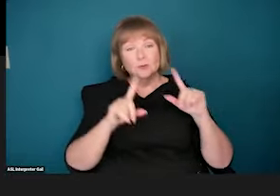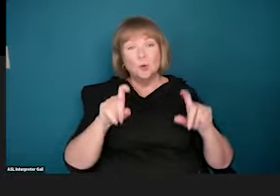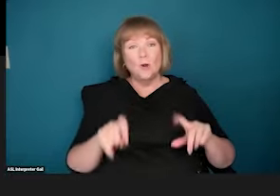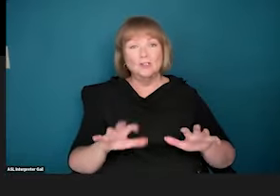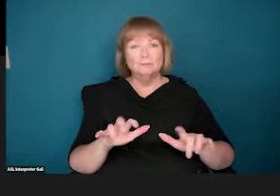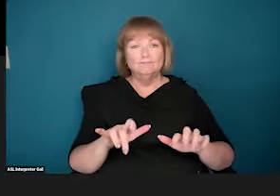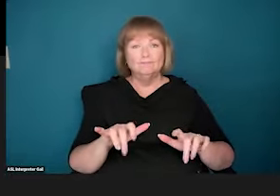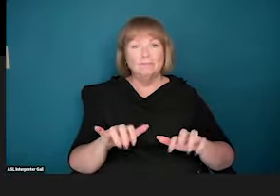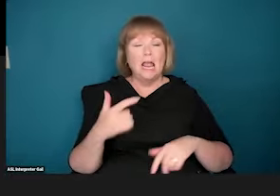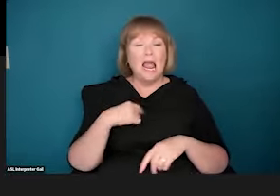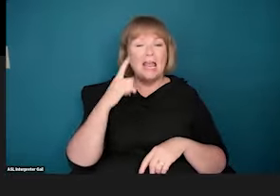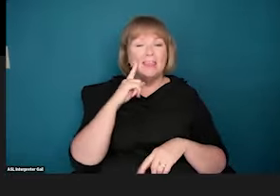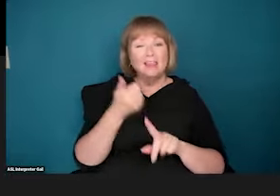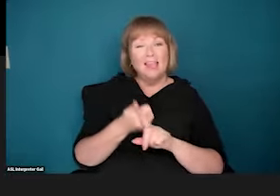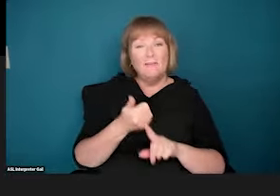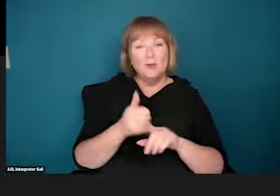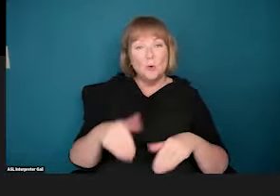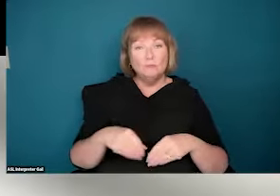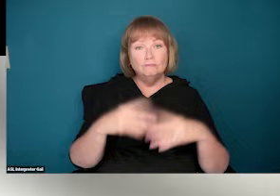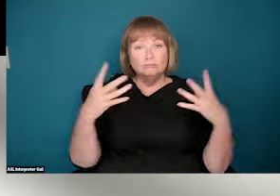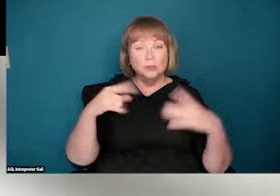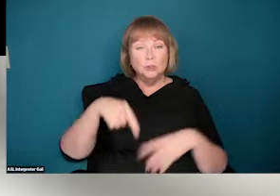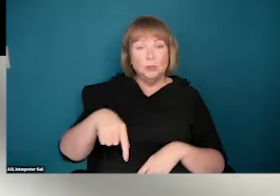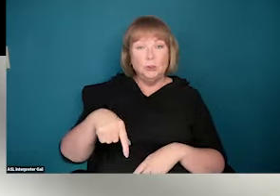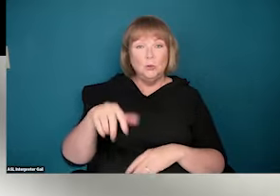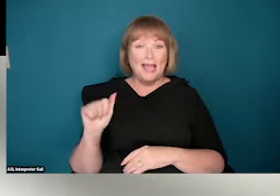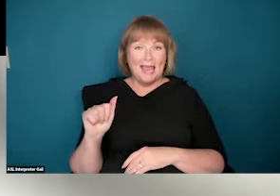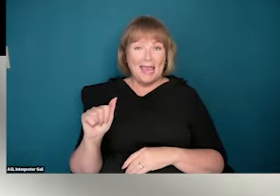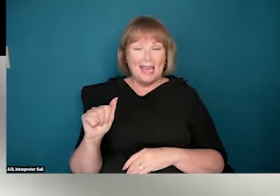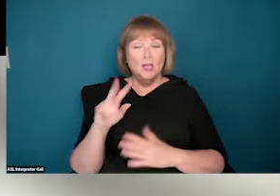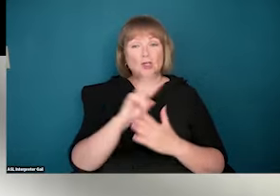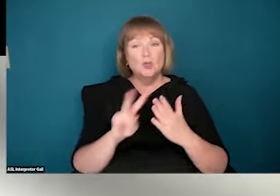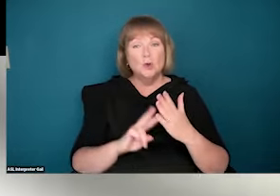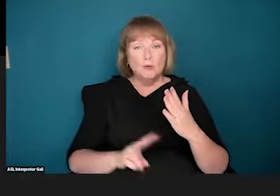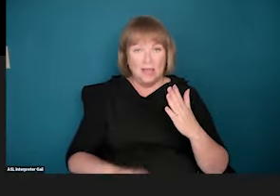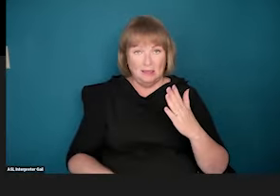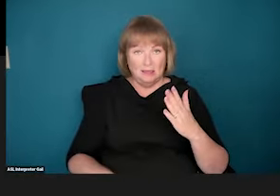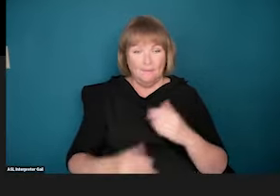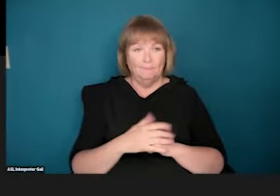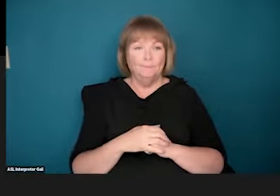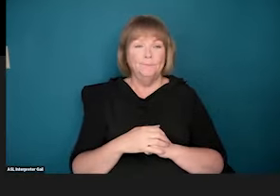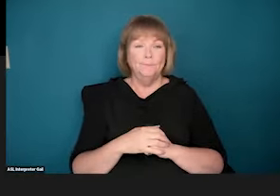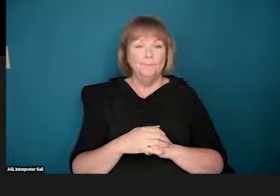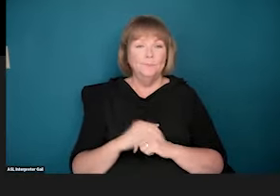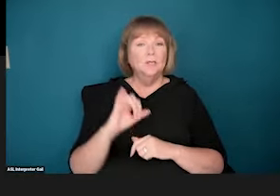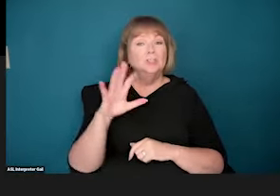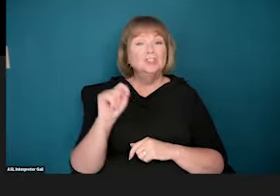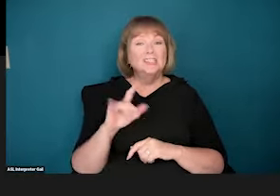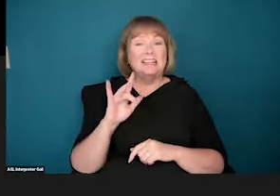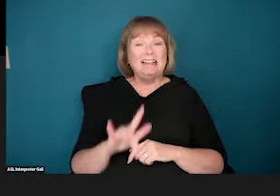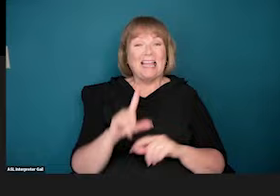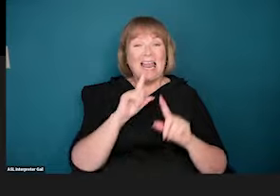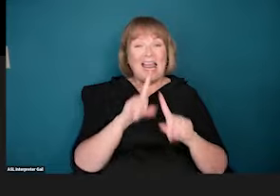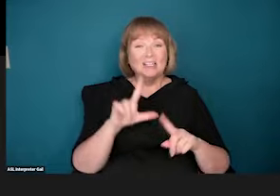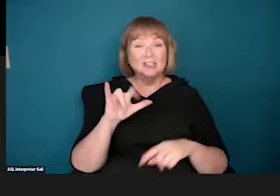Tenemos bastantes preguntas. De pronto sería más fácil para usted sacar en su pantalla